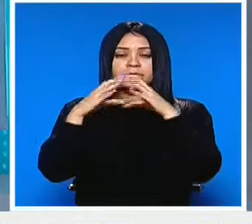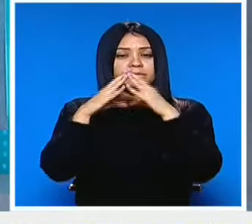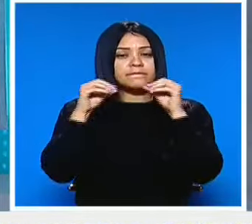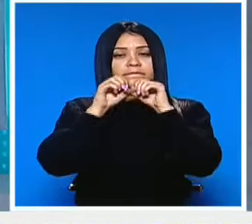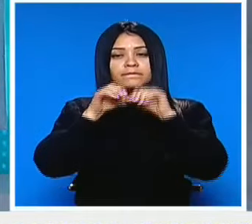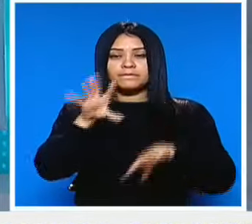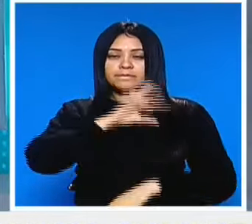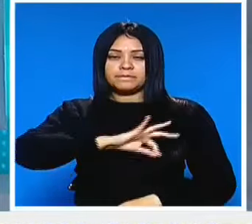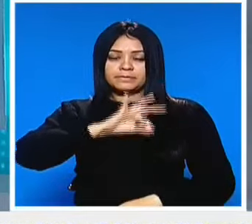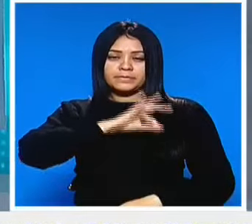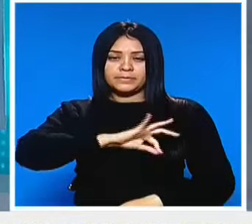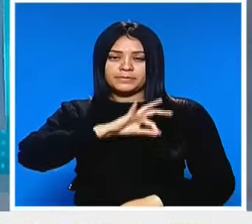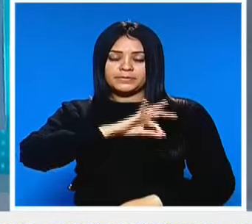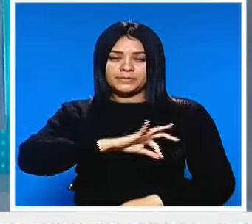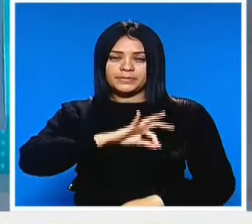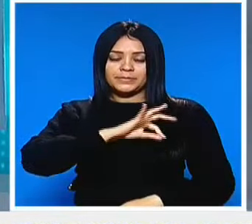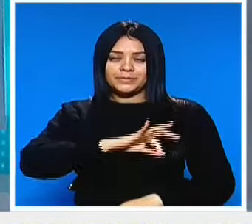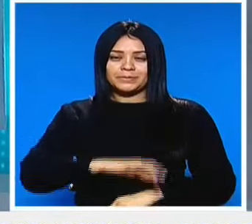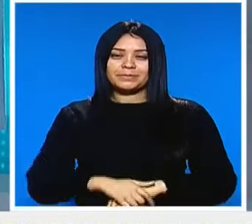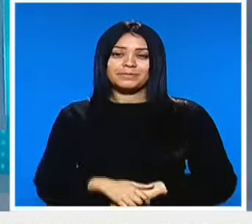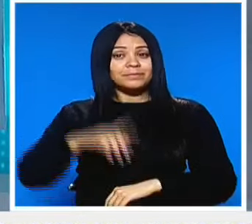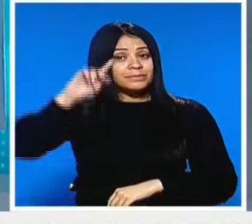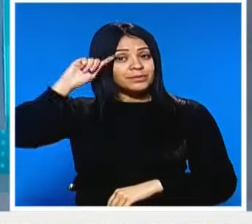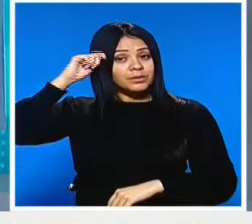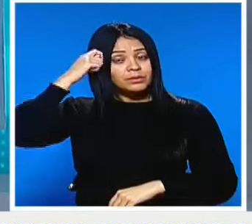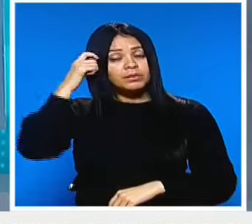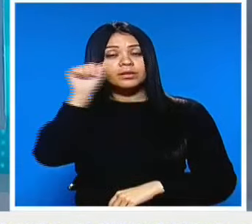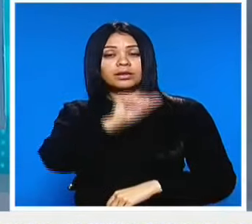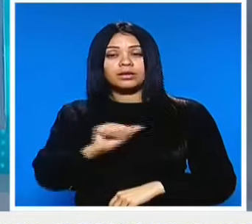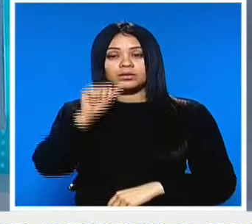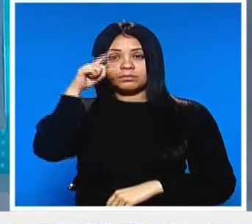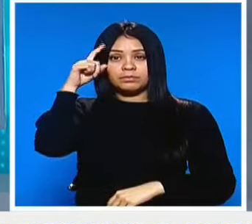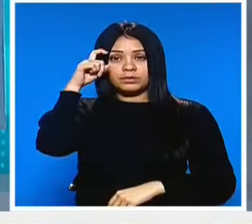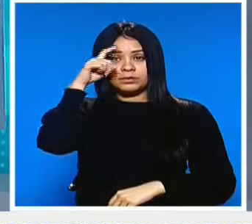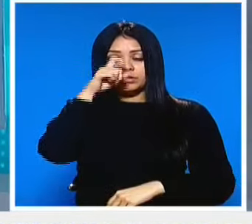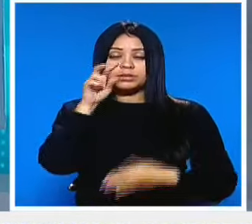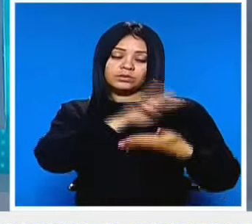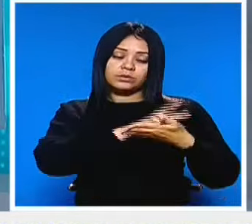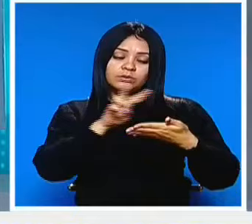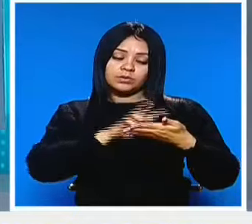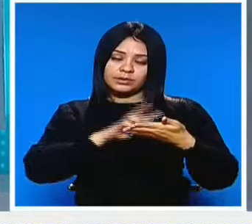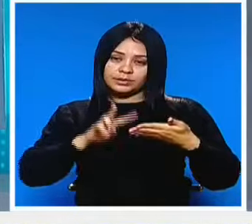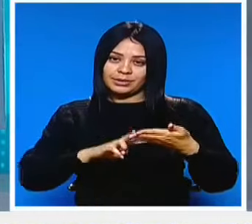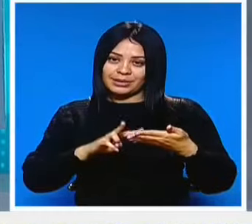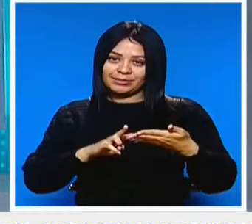nuestras plataformas 2.0. Recuerden que en @mariaguarapano los estoy leyendo